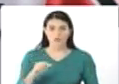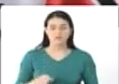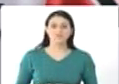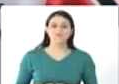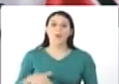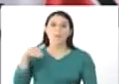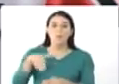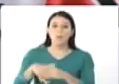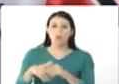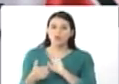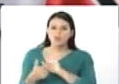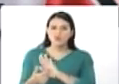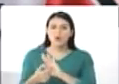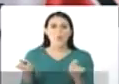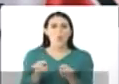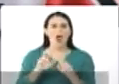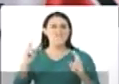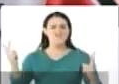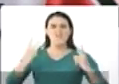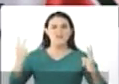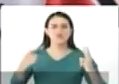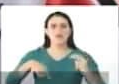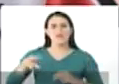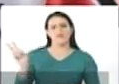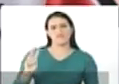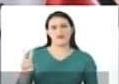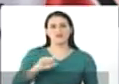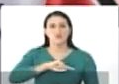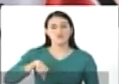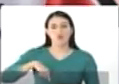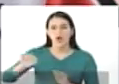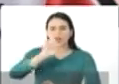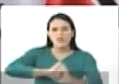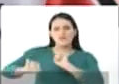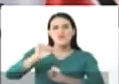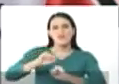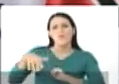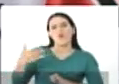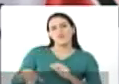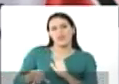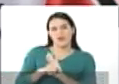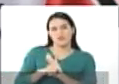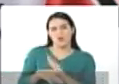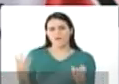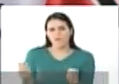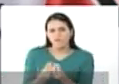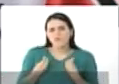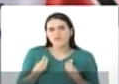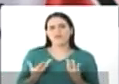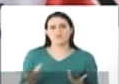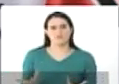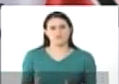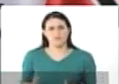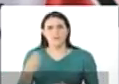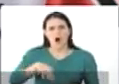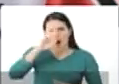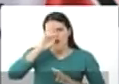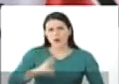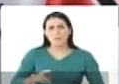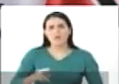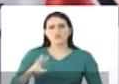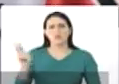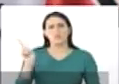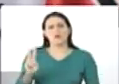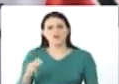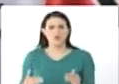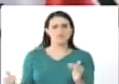Venezuela que defiende su derecho a convivir, su derecho a ser respetada como un país soberano. Nosotros,